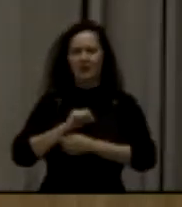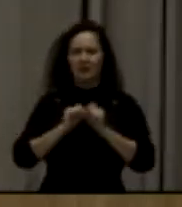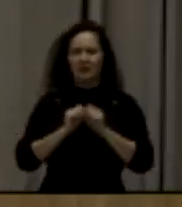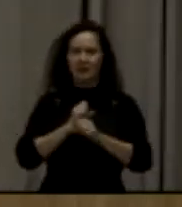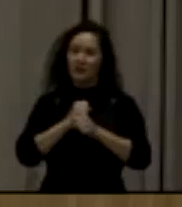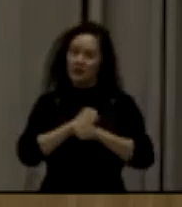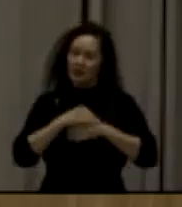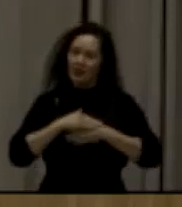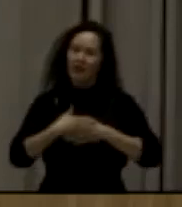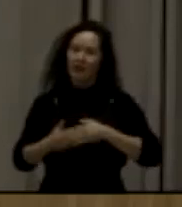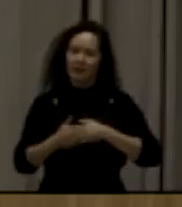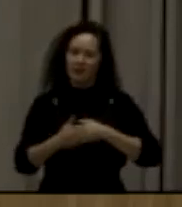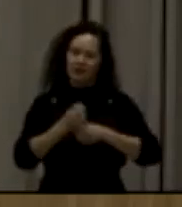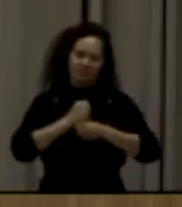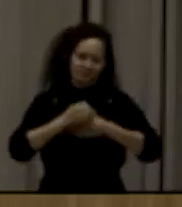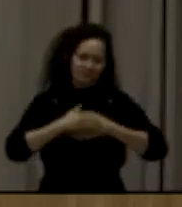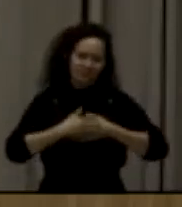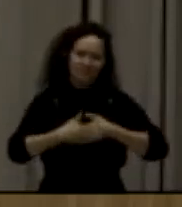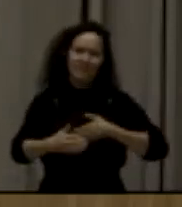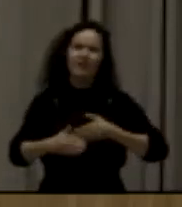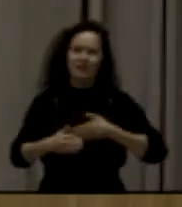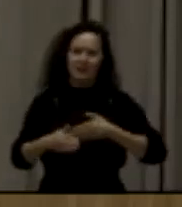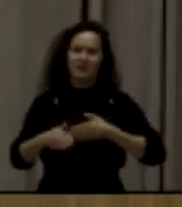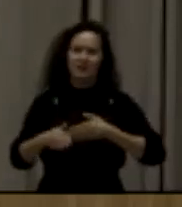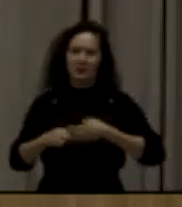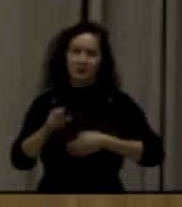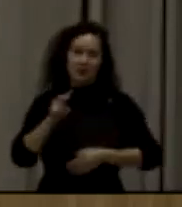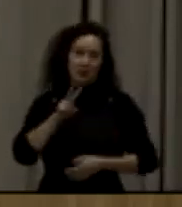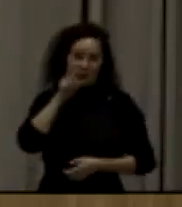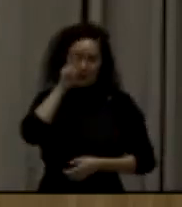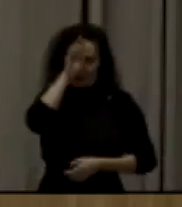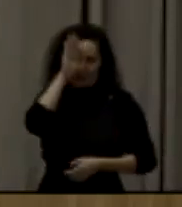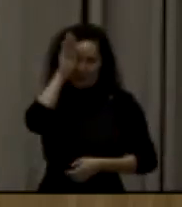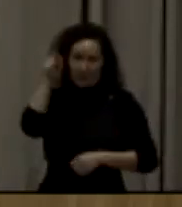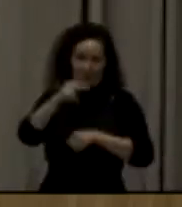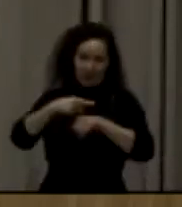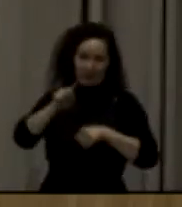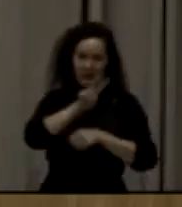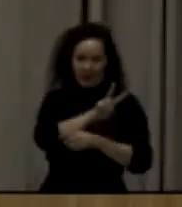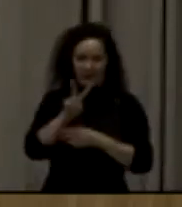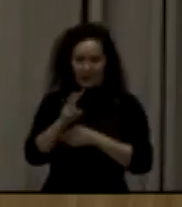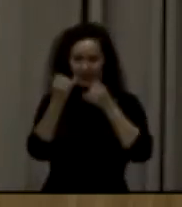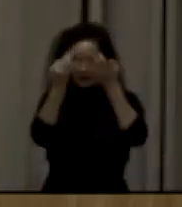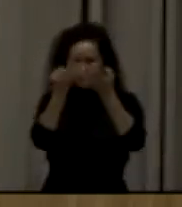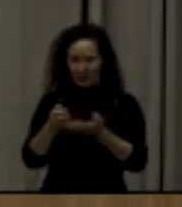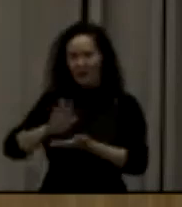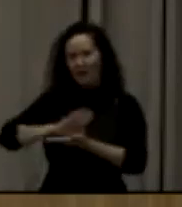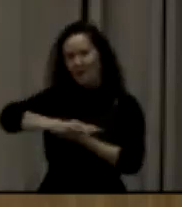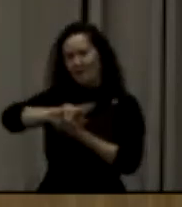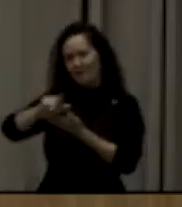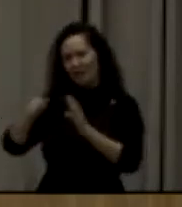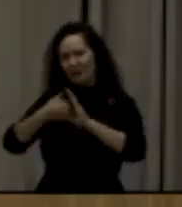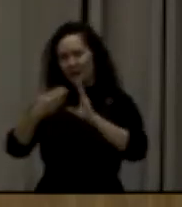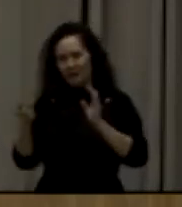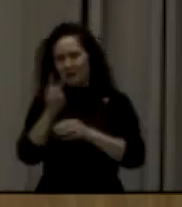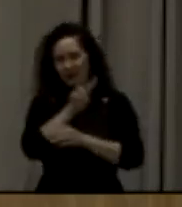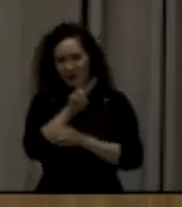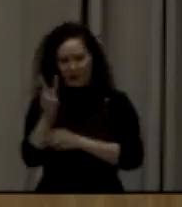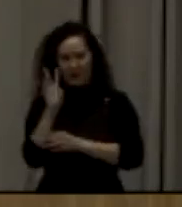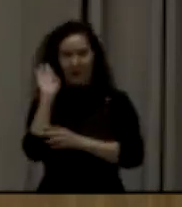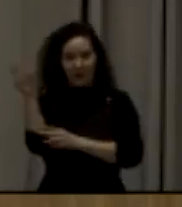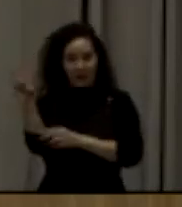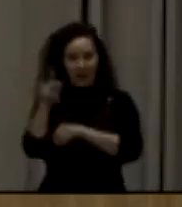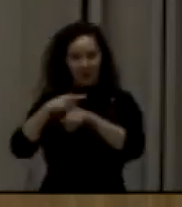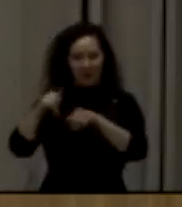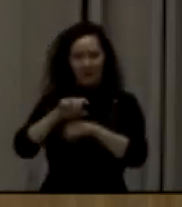particularmente en el caso de Venezuela y voy a hacer referencia varios aspectos con Venezuela en Venezuela ya desde los 90